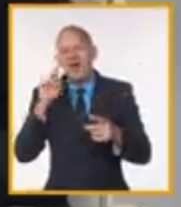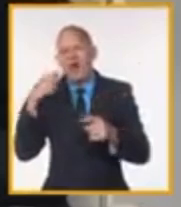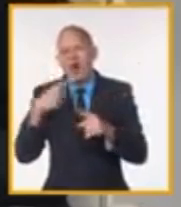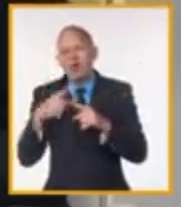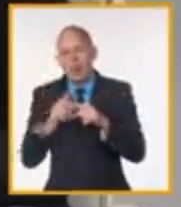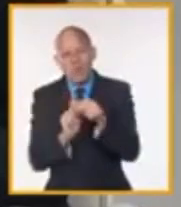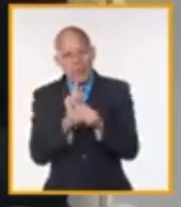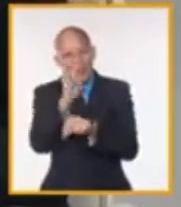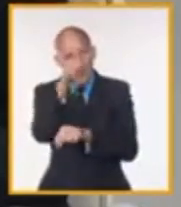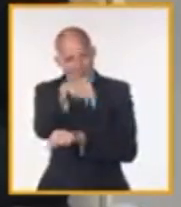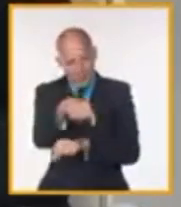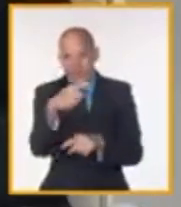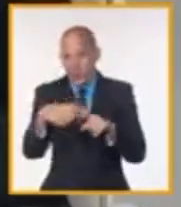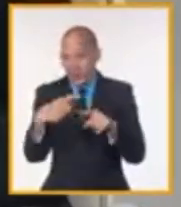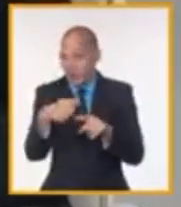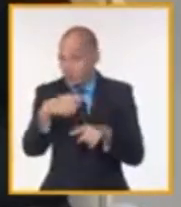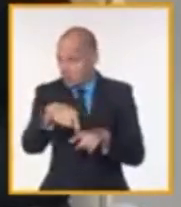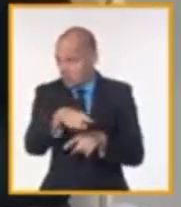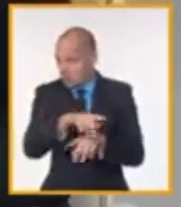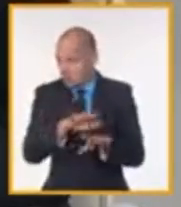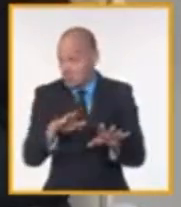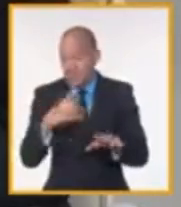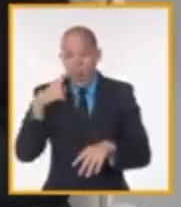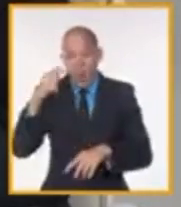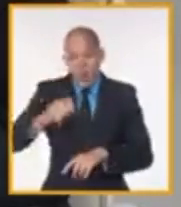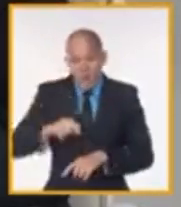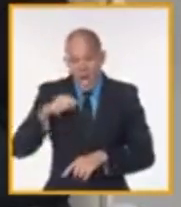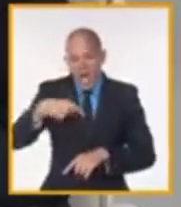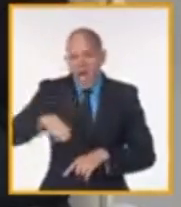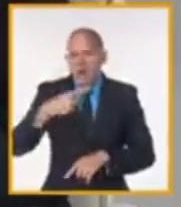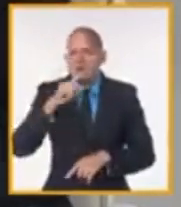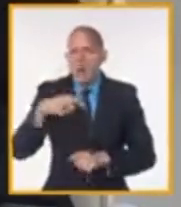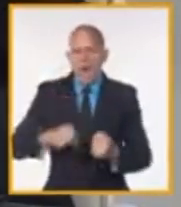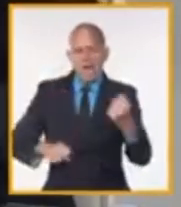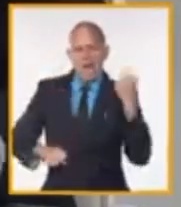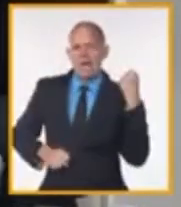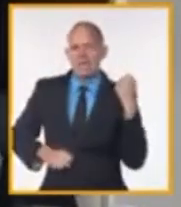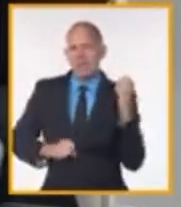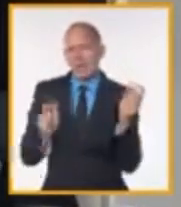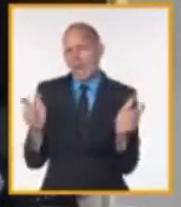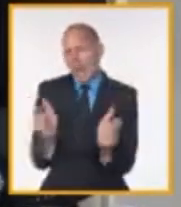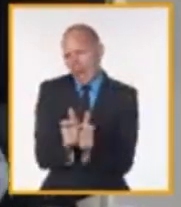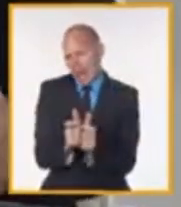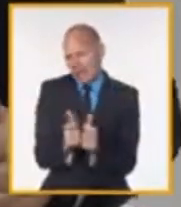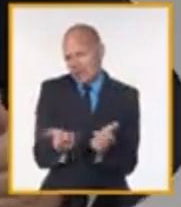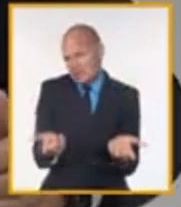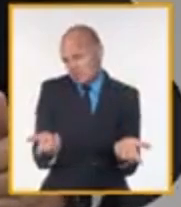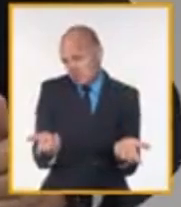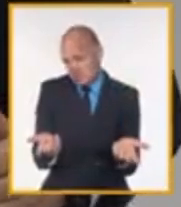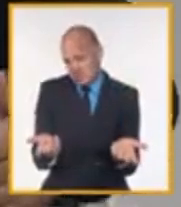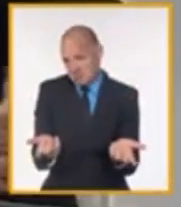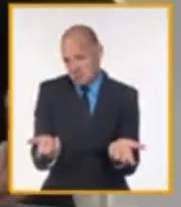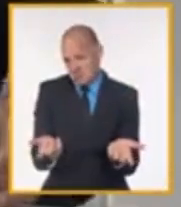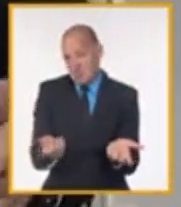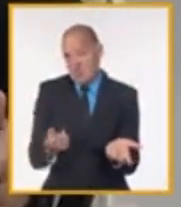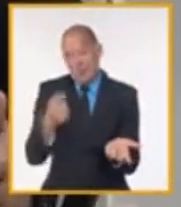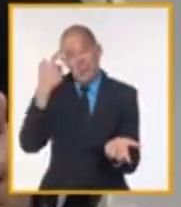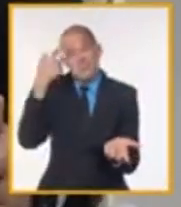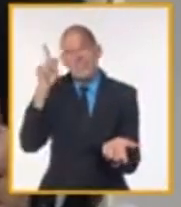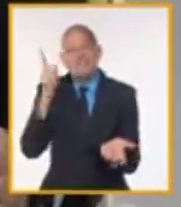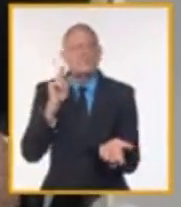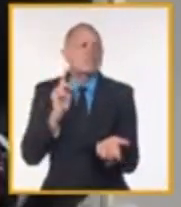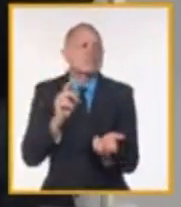momentos eh prácticamente no tiene tropas y un militar un soldado tú no lo formas en una